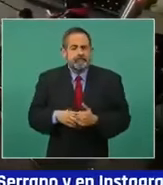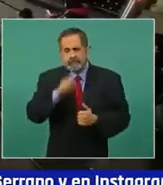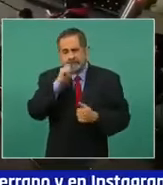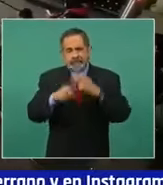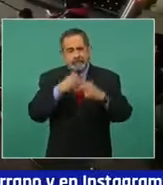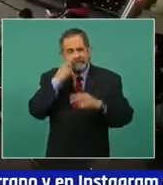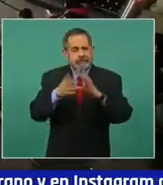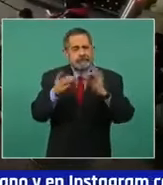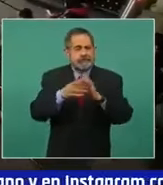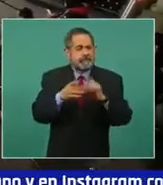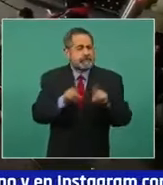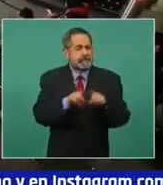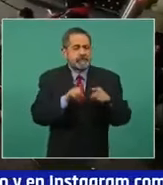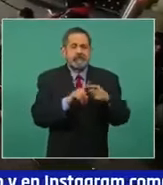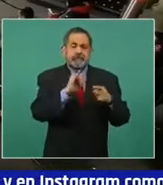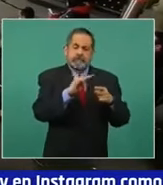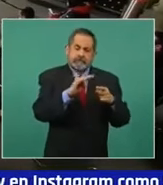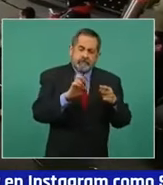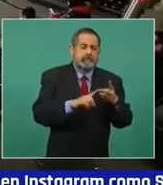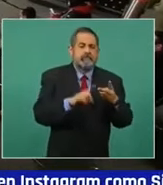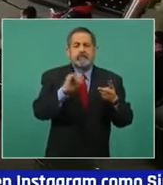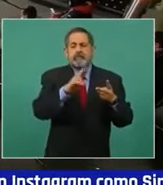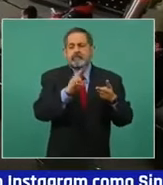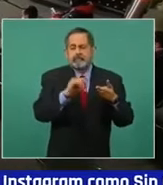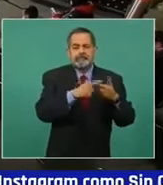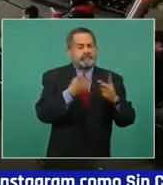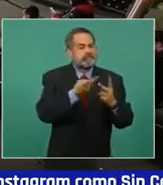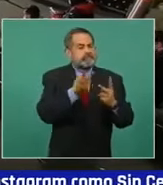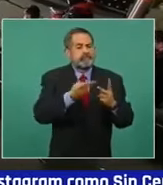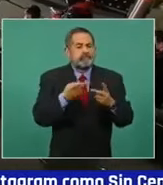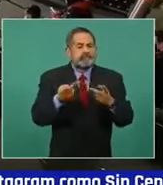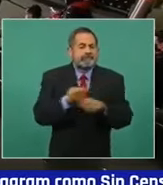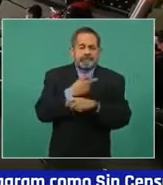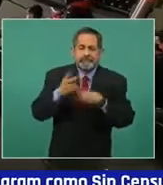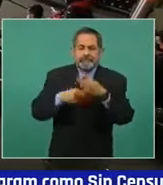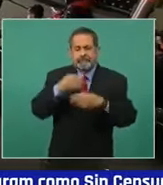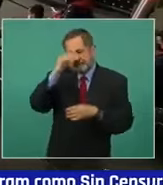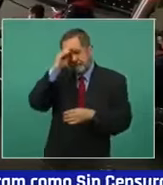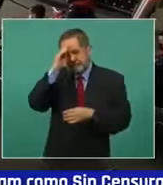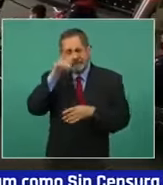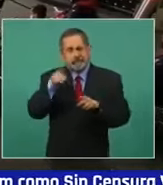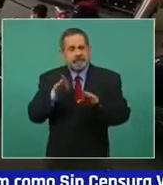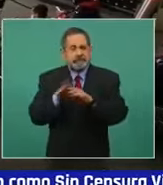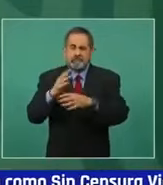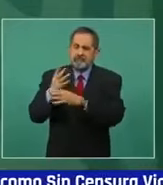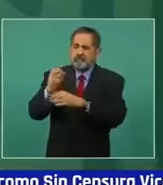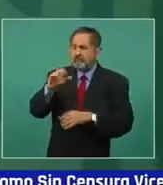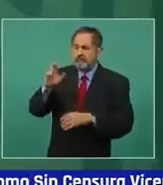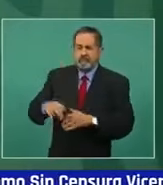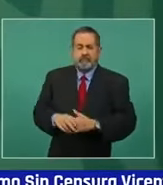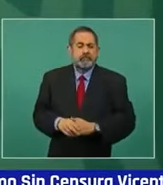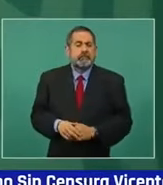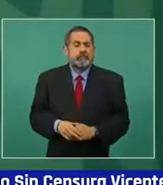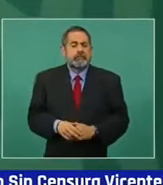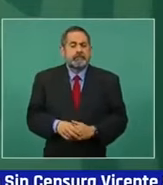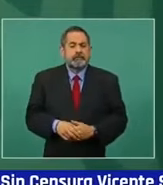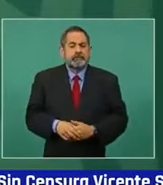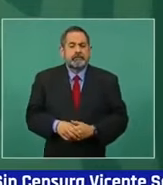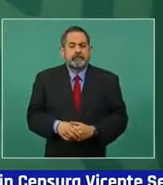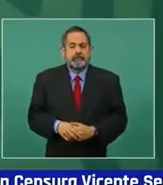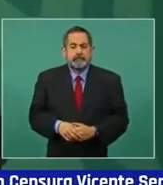yo preguntarle qué reacción tiene usted ante esta postura de la Suprema Corte. Pues las dos